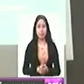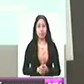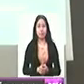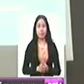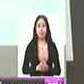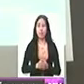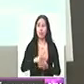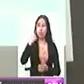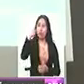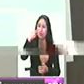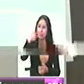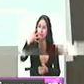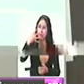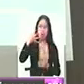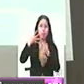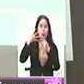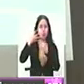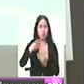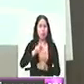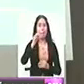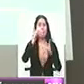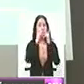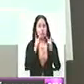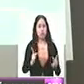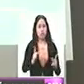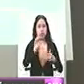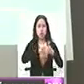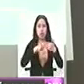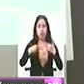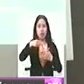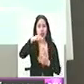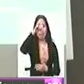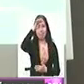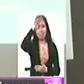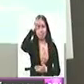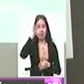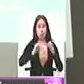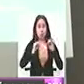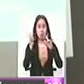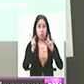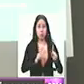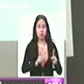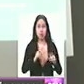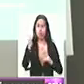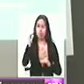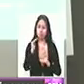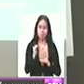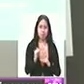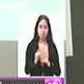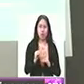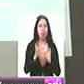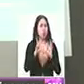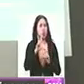de ello, Potosí, Chuquisaca, Beni, Oruro y Pando están todavía con baja incidencia de